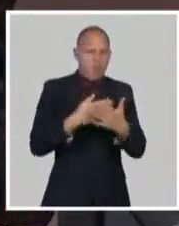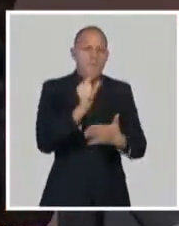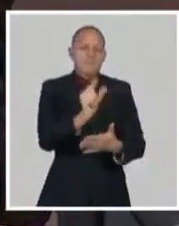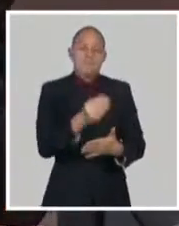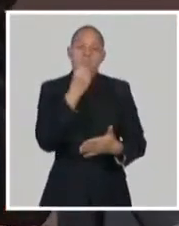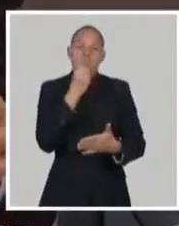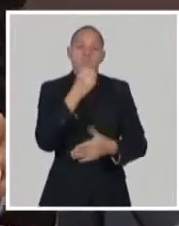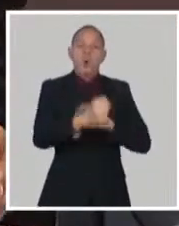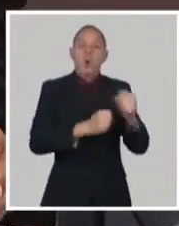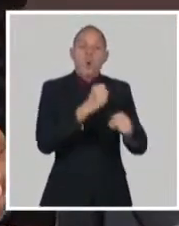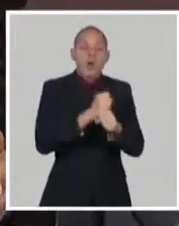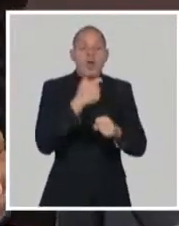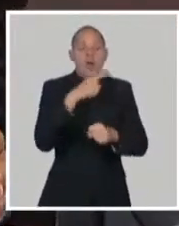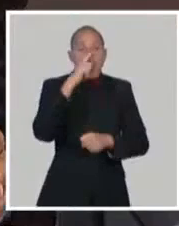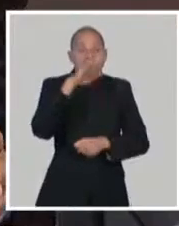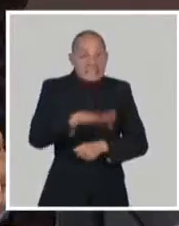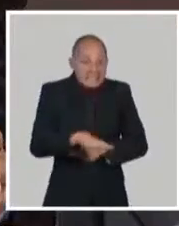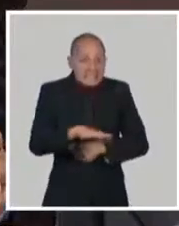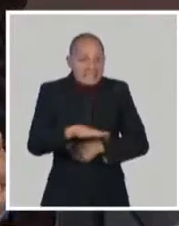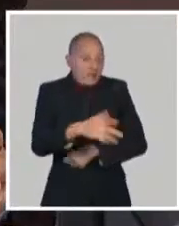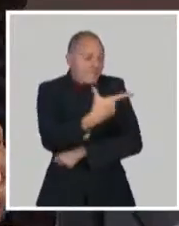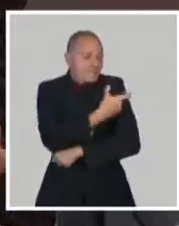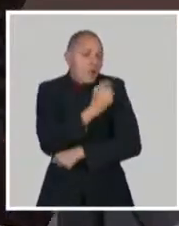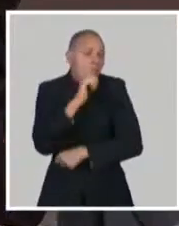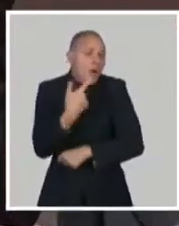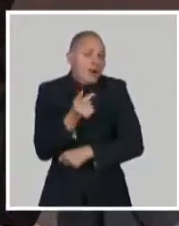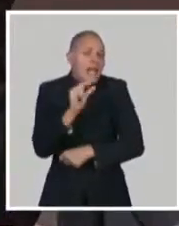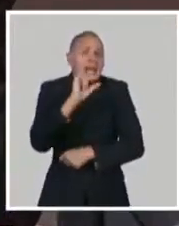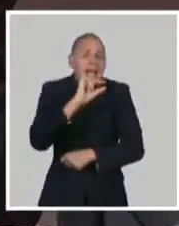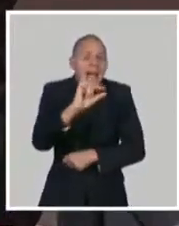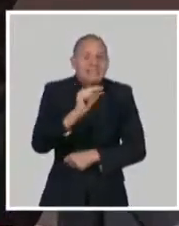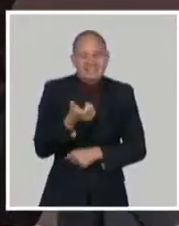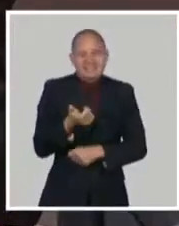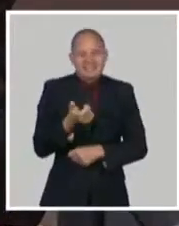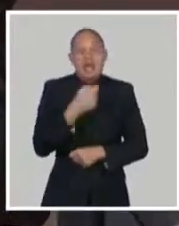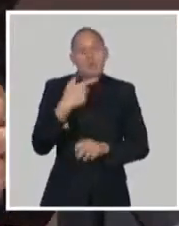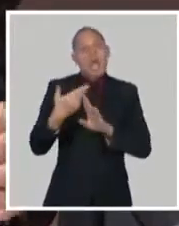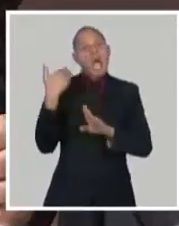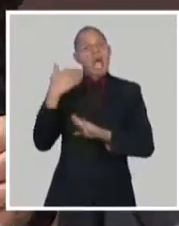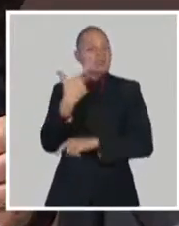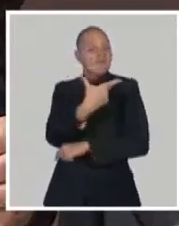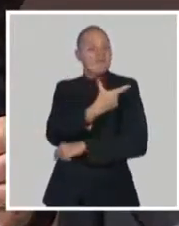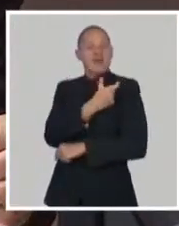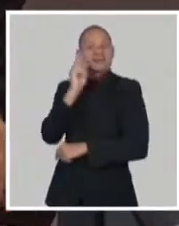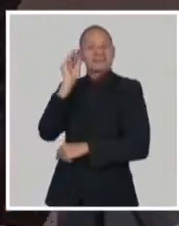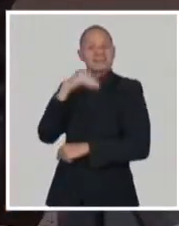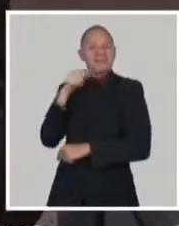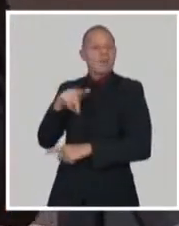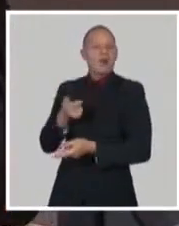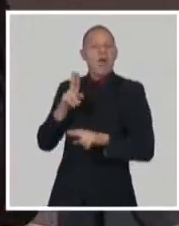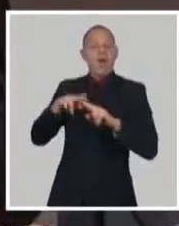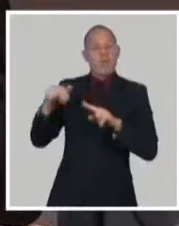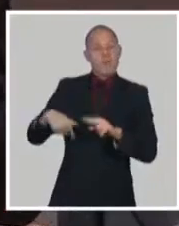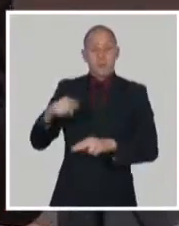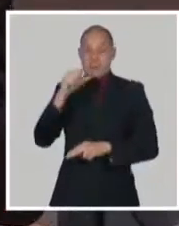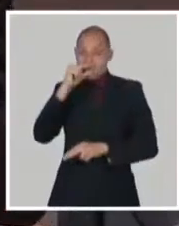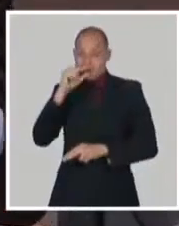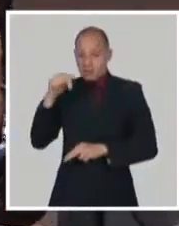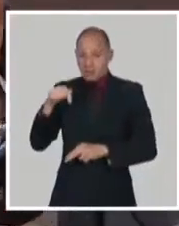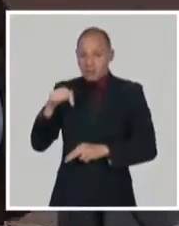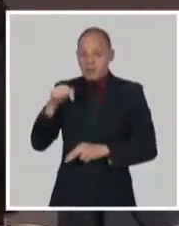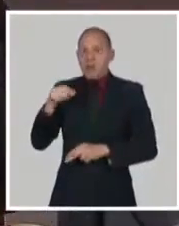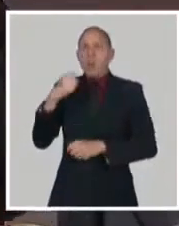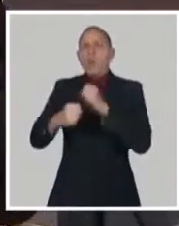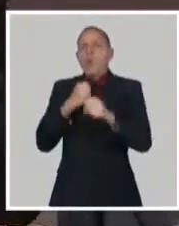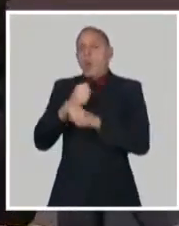microgramos. A lo mejor la de los niños es de 25 microgramos. Por ejemplo, la vacuna de hepatitis B, los niños utilizan 10 microgramos y los adultos 20 microgramos. O sea, que